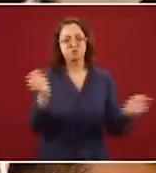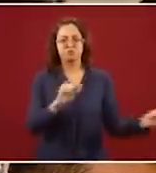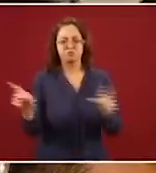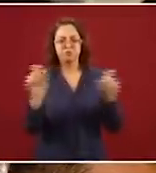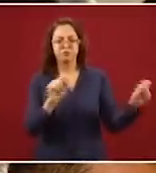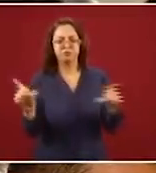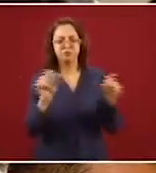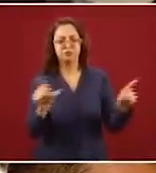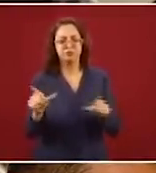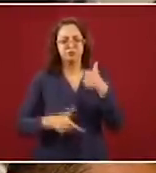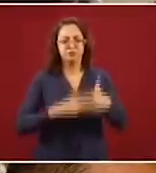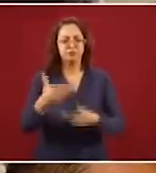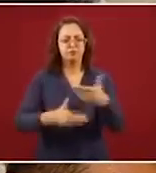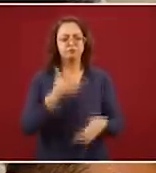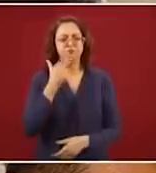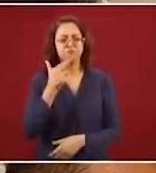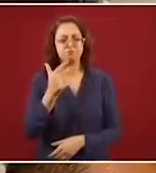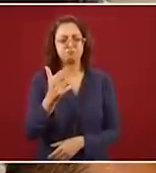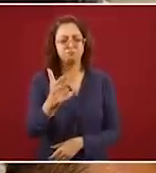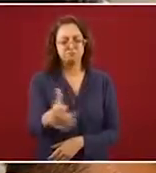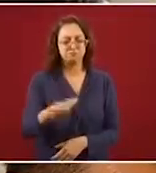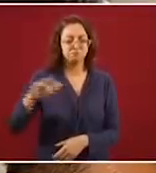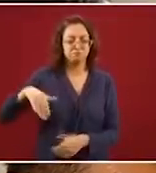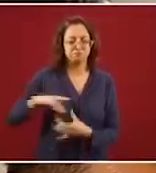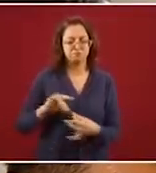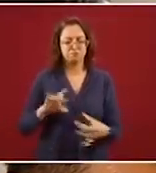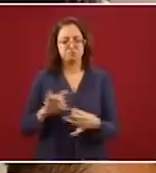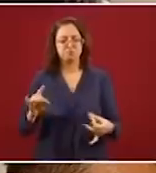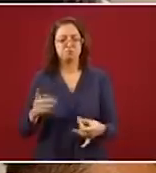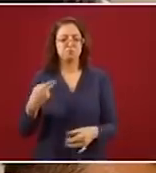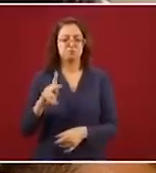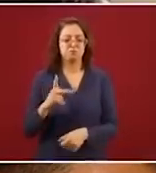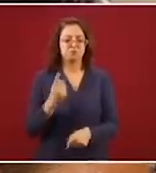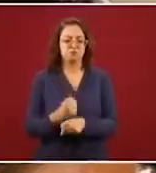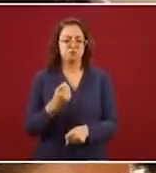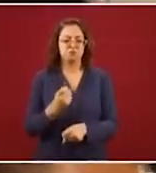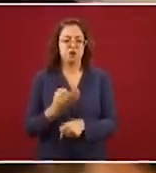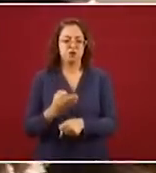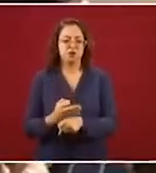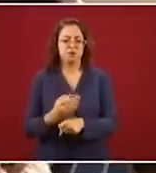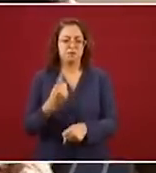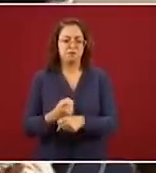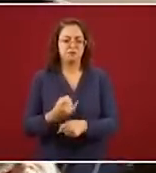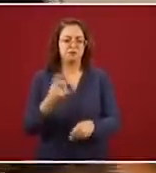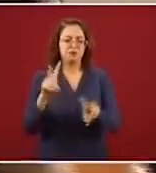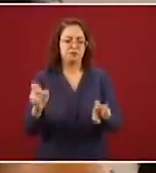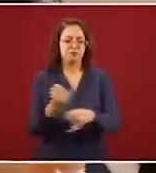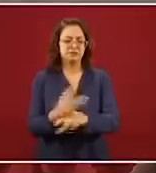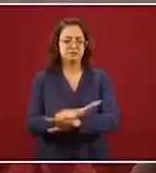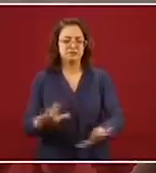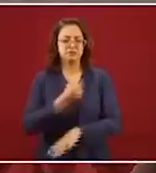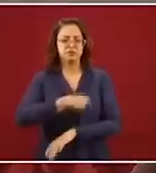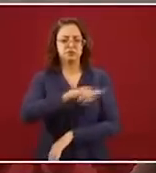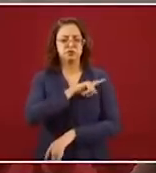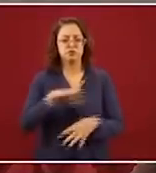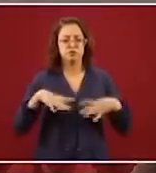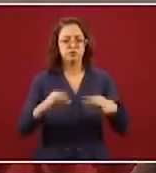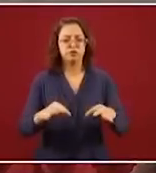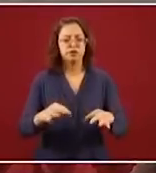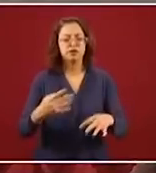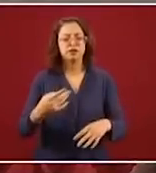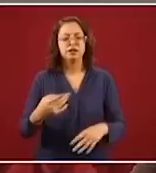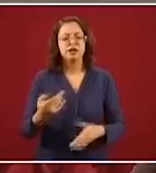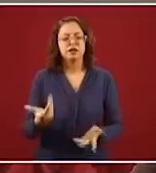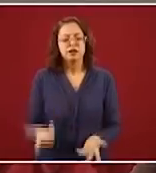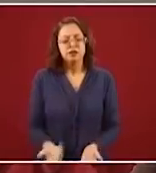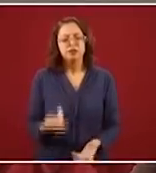de eso de mejoramiento, pero es el informe inicial del Pulso Salud. De la fundación.